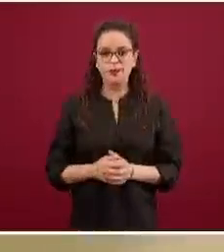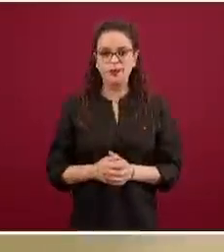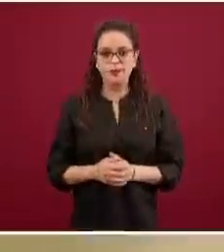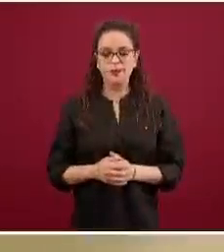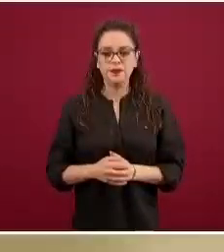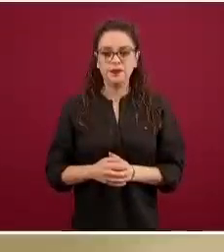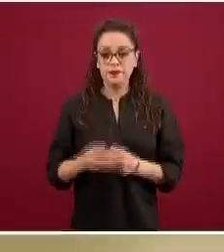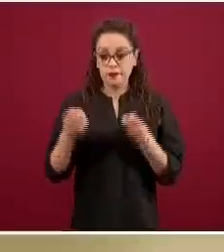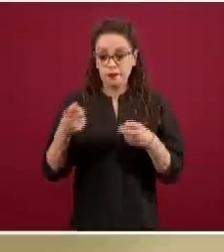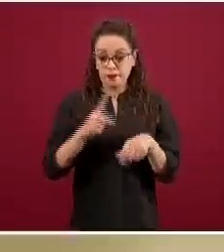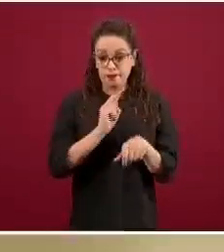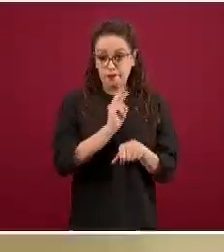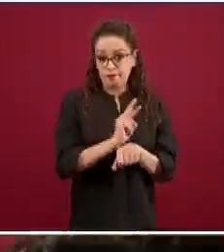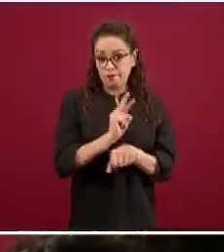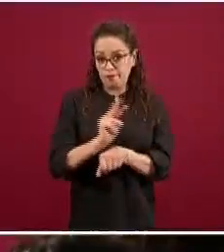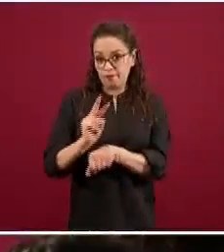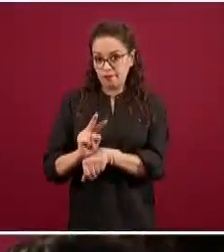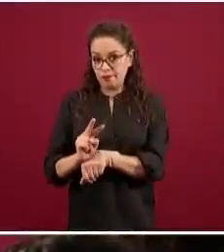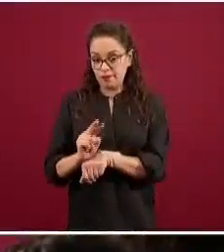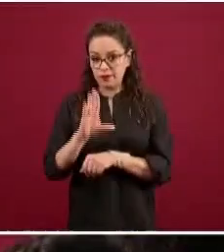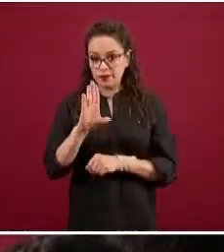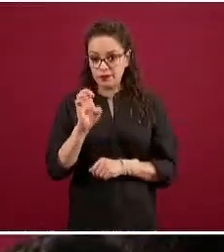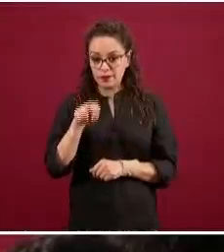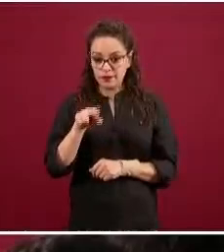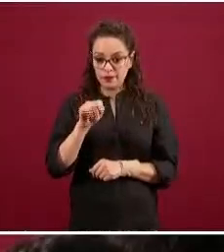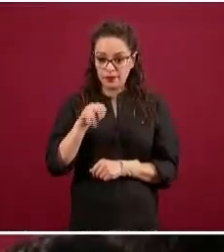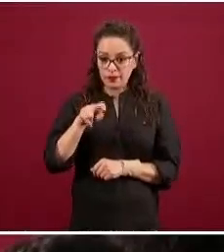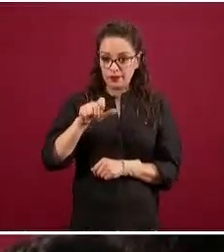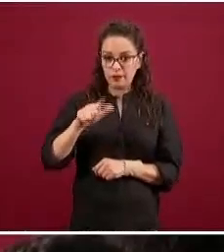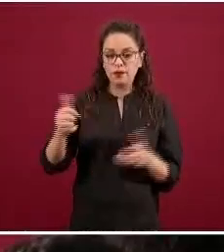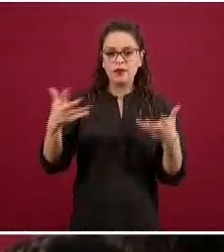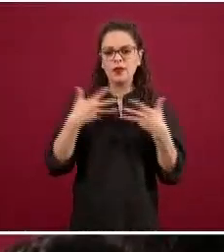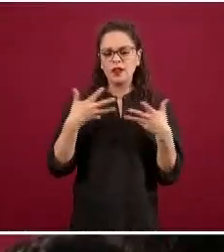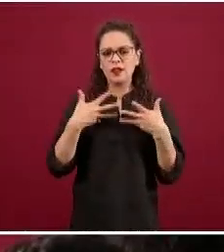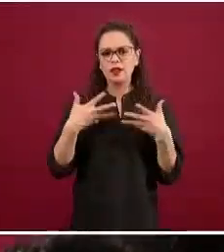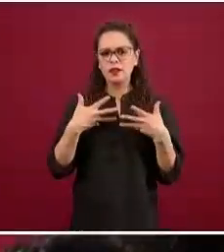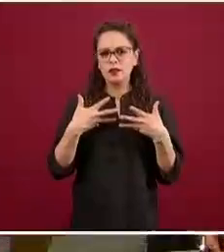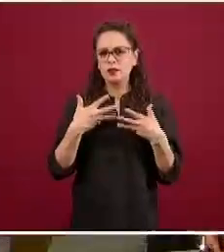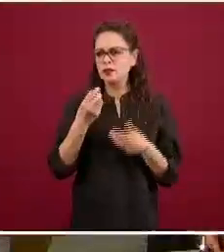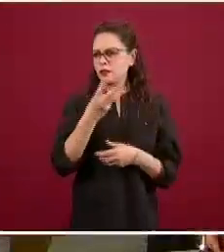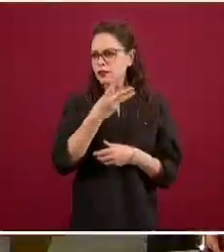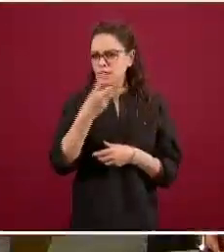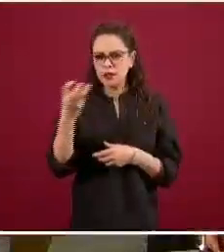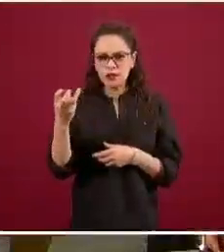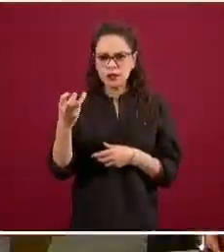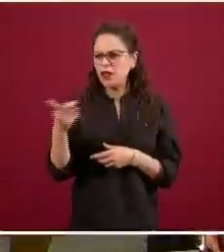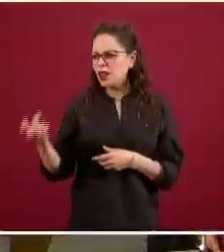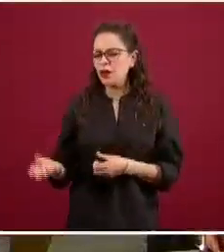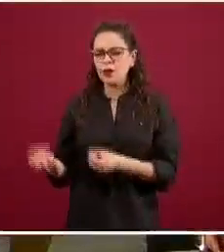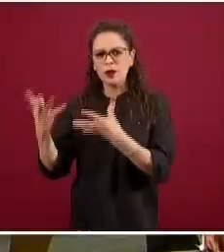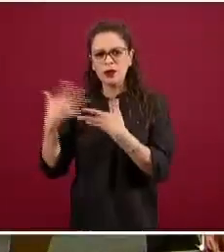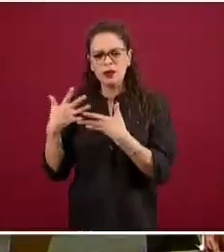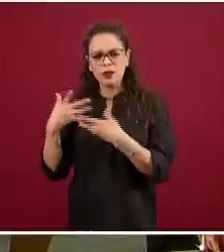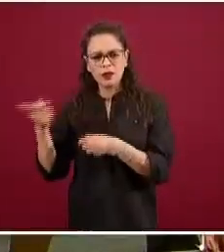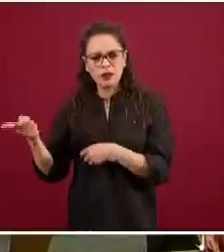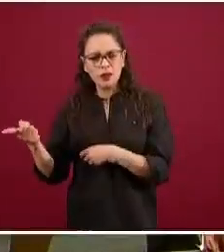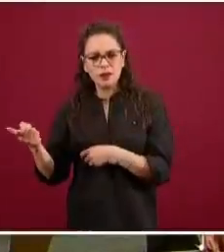En la vigilancia centinela hay 300, ¿cuántas son en este momento, estimado José Luis?